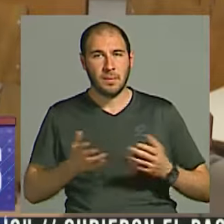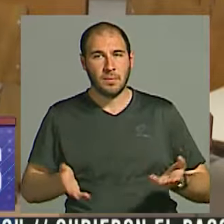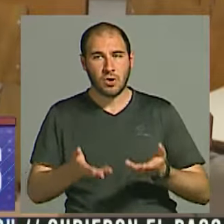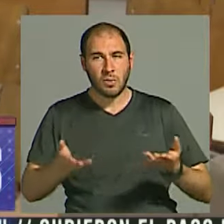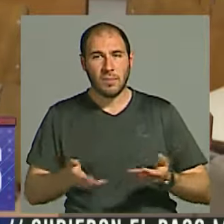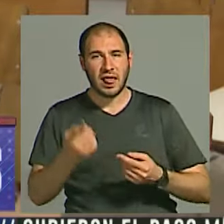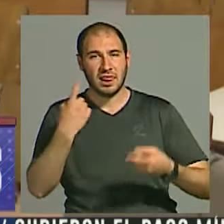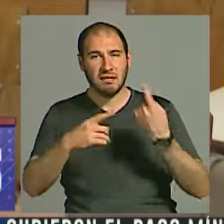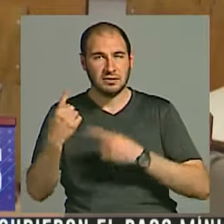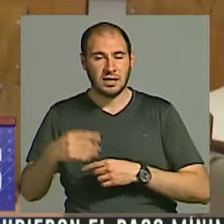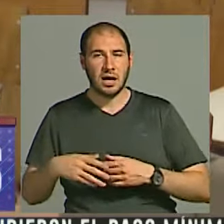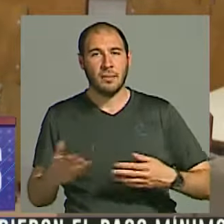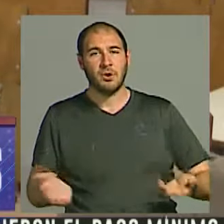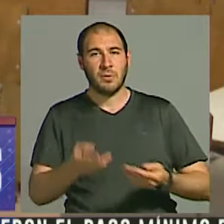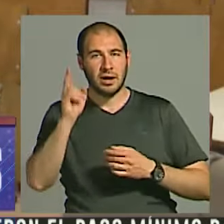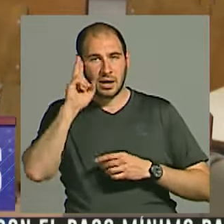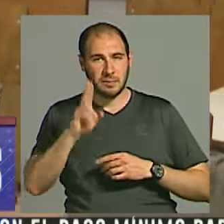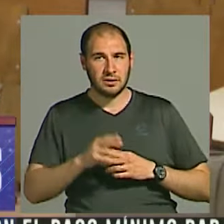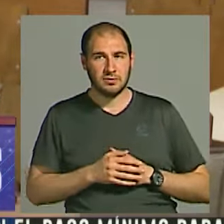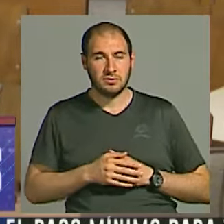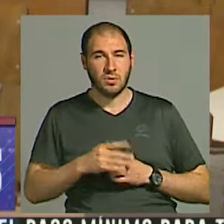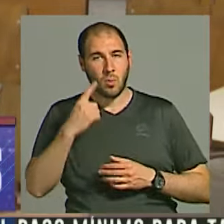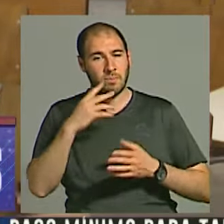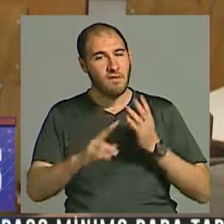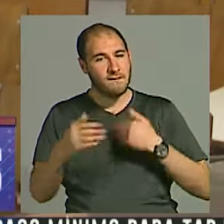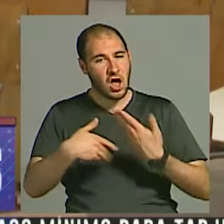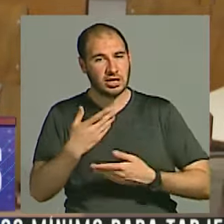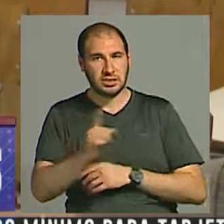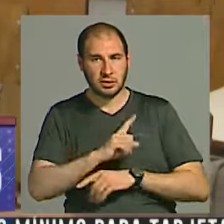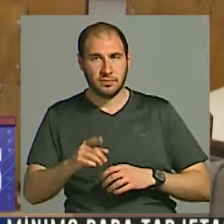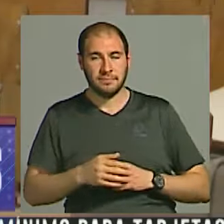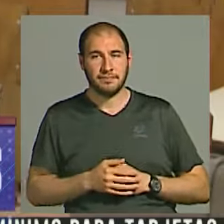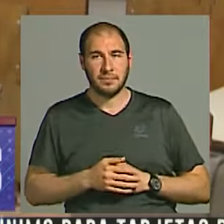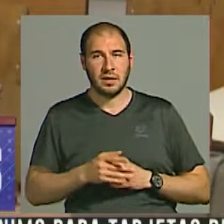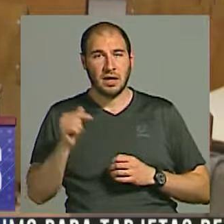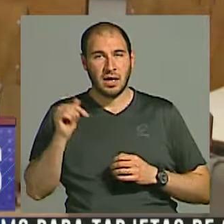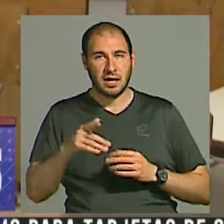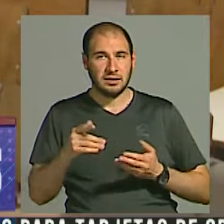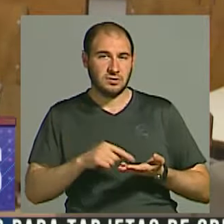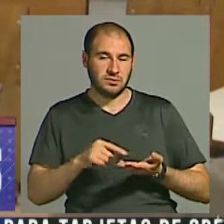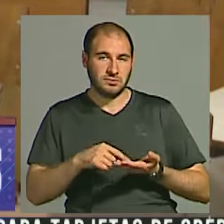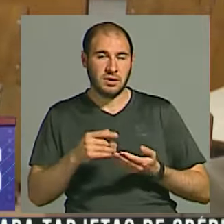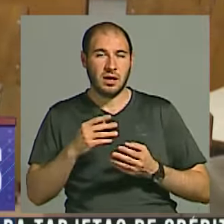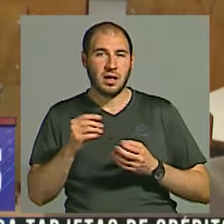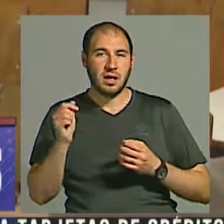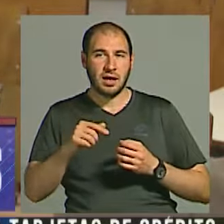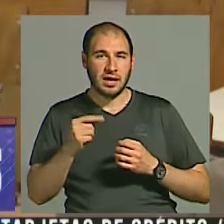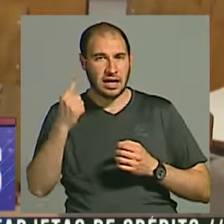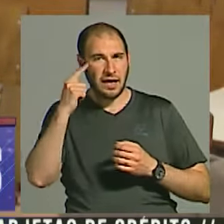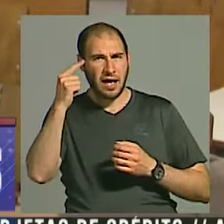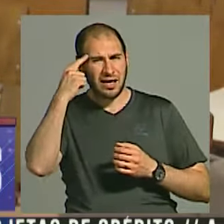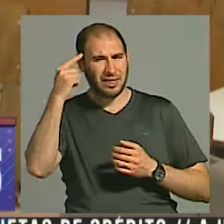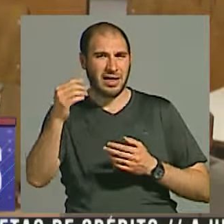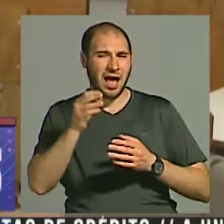promover la diversidad, promover el respeto, prevenir la violencia. Eso era básicamente poder sacar un poco de la